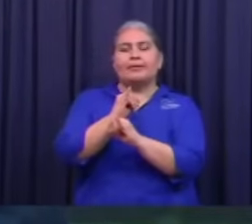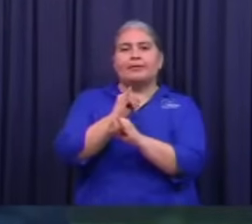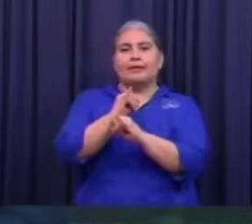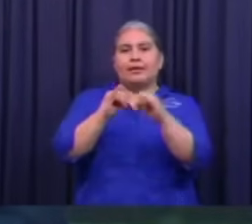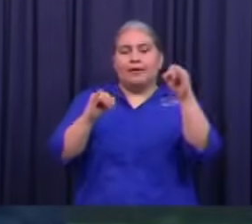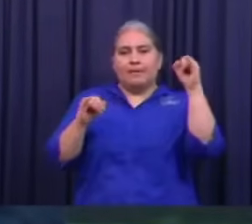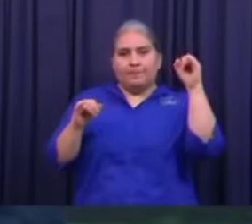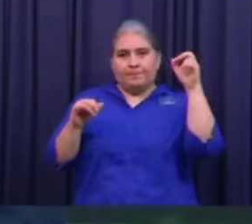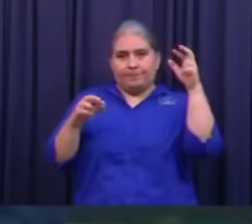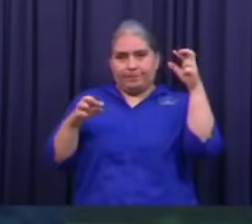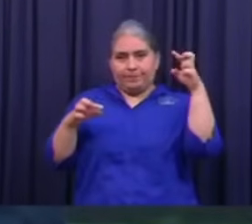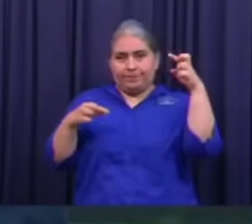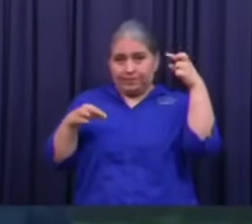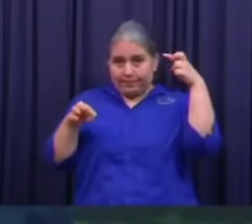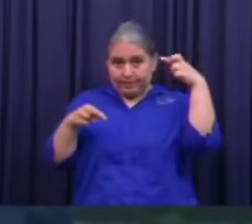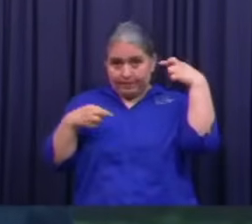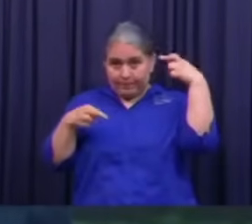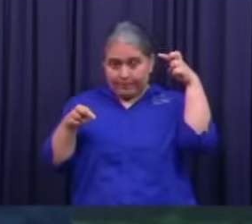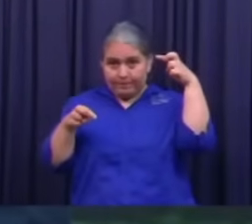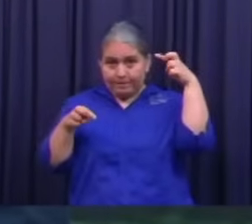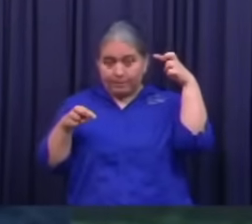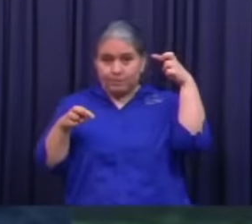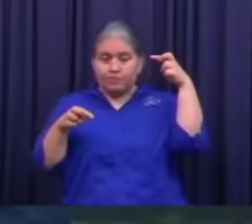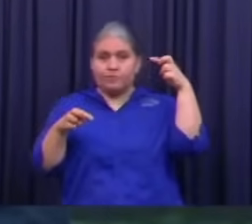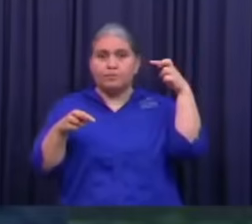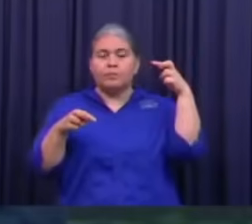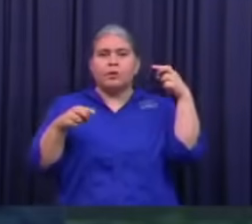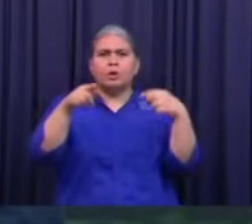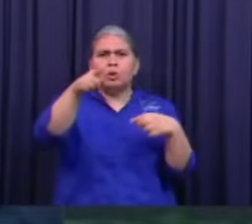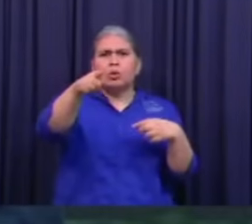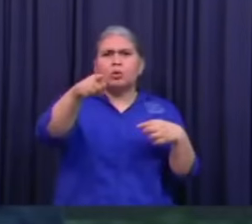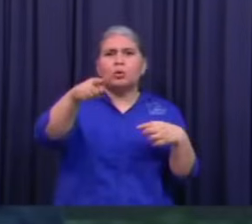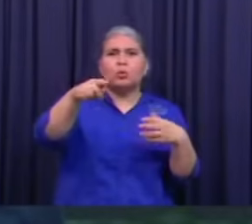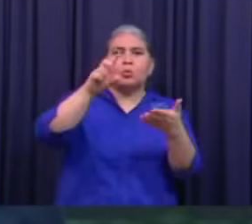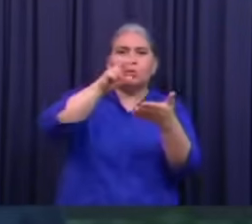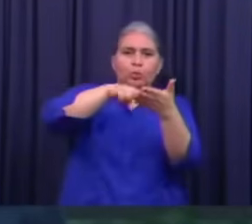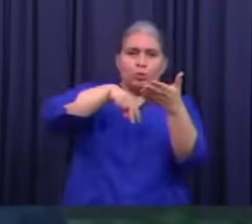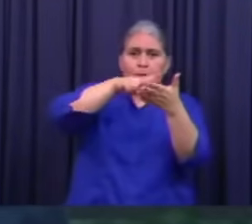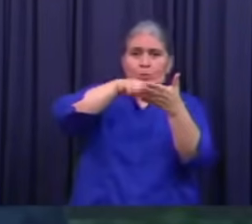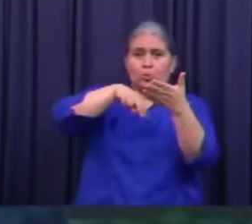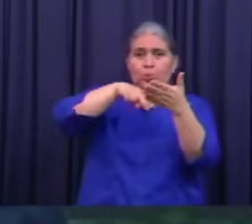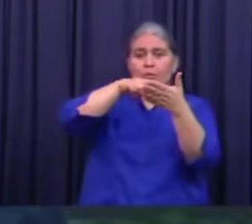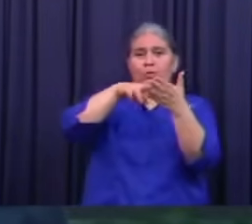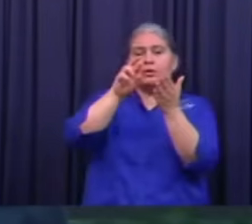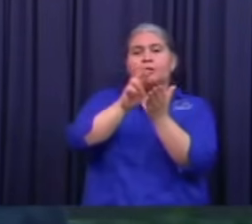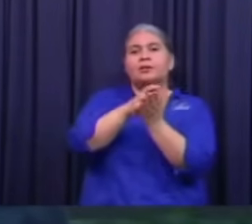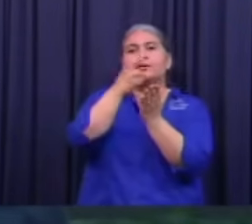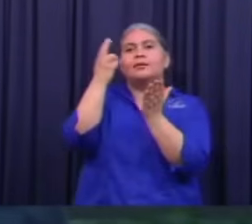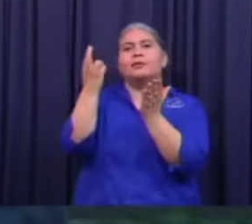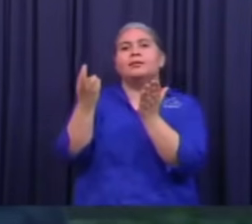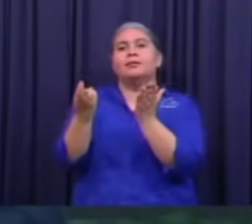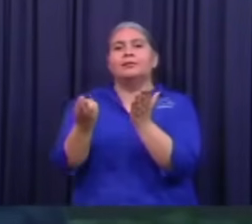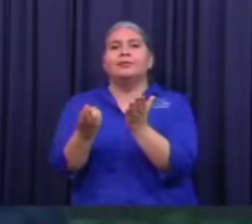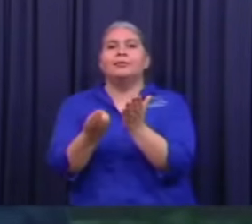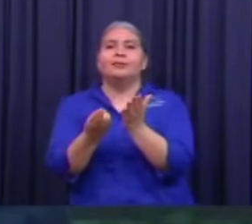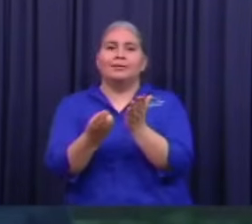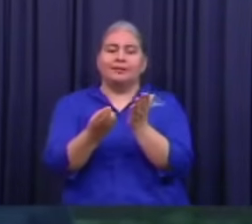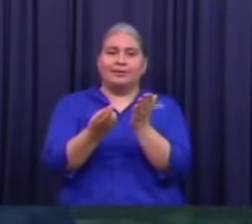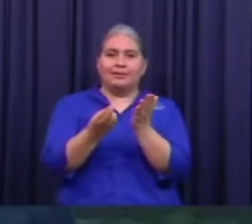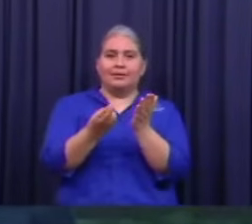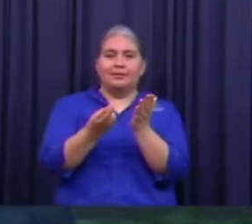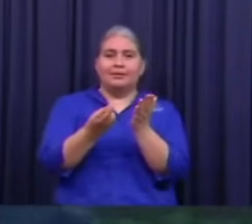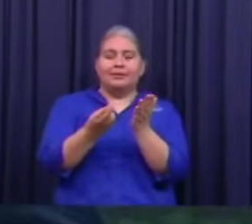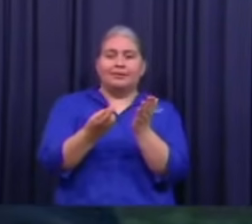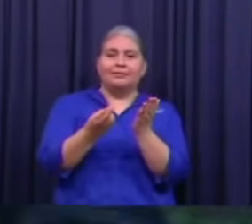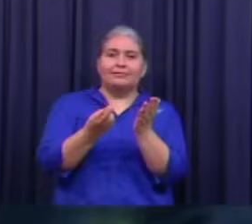Ah bueno Y cuántos leen la revista Ah bueno